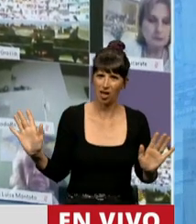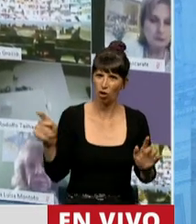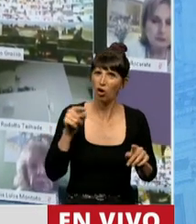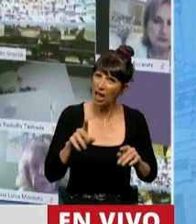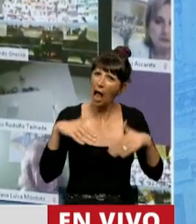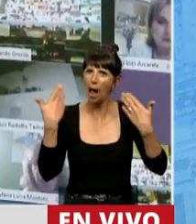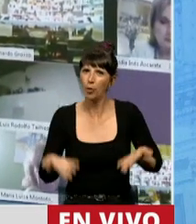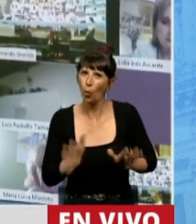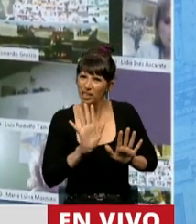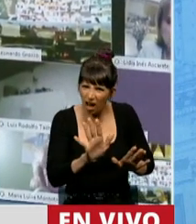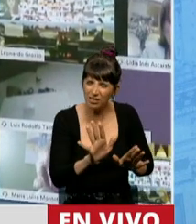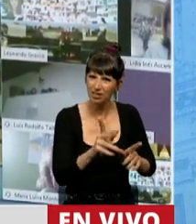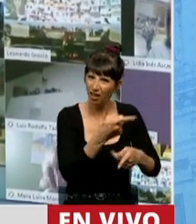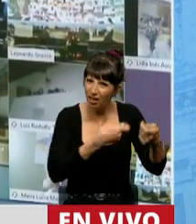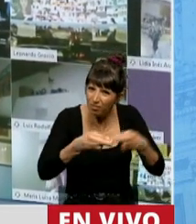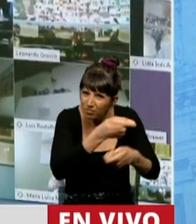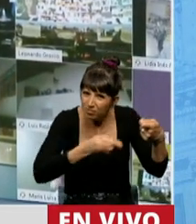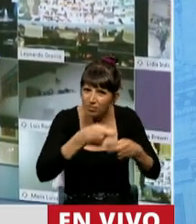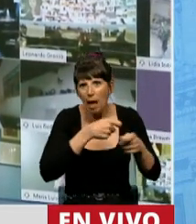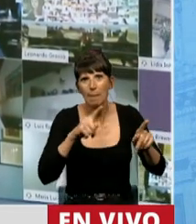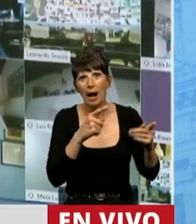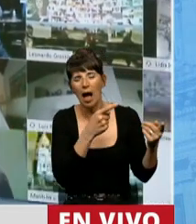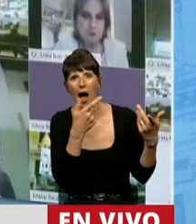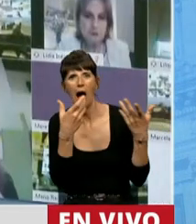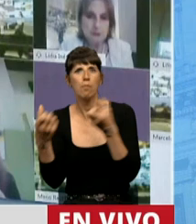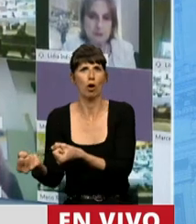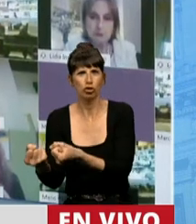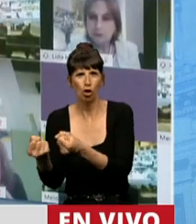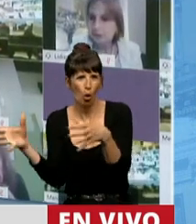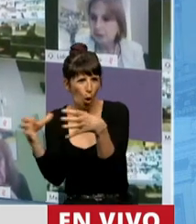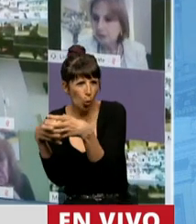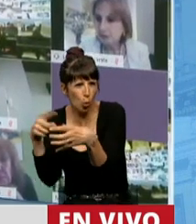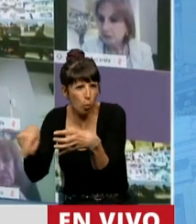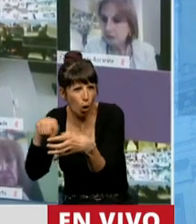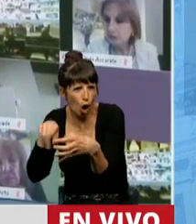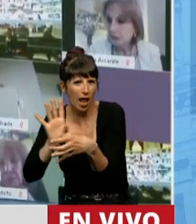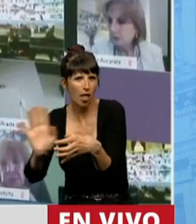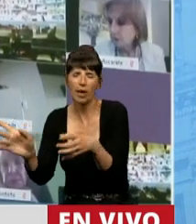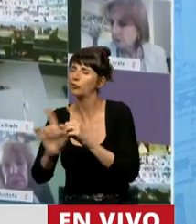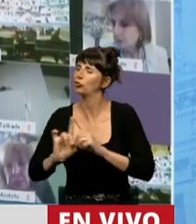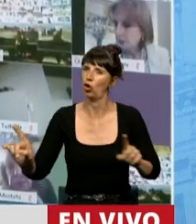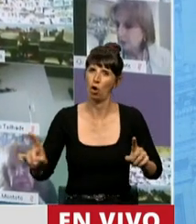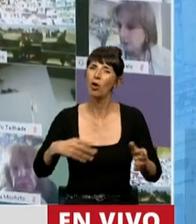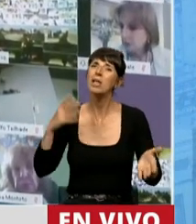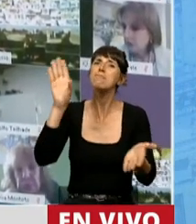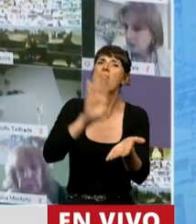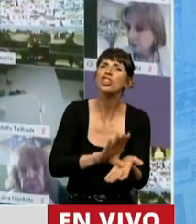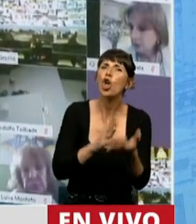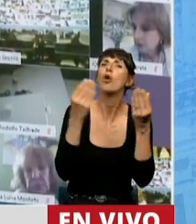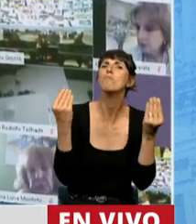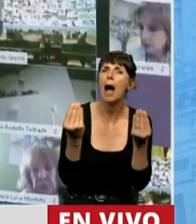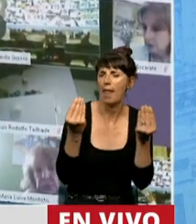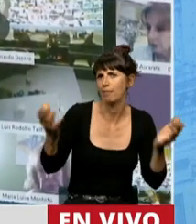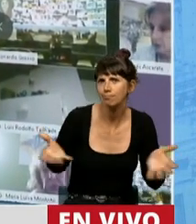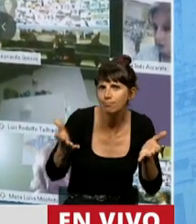herramientas financieras para beneficio de unos pocos la inversión debe ser productiva para beneficio de todos